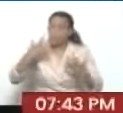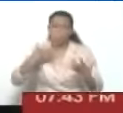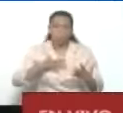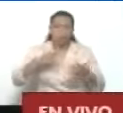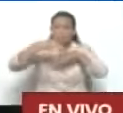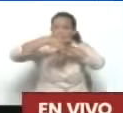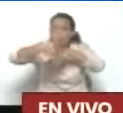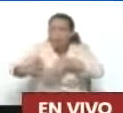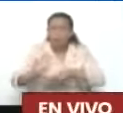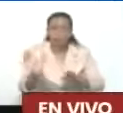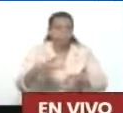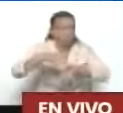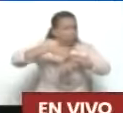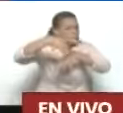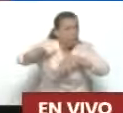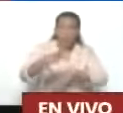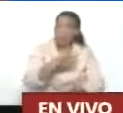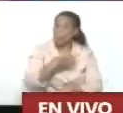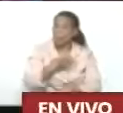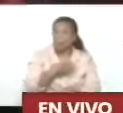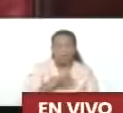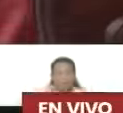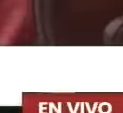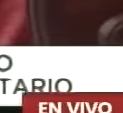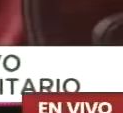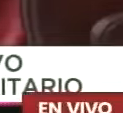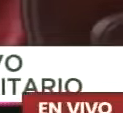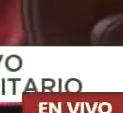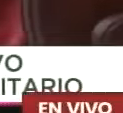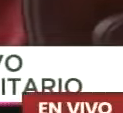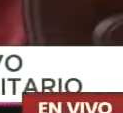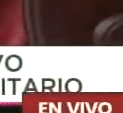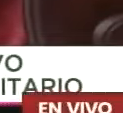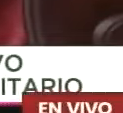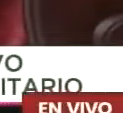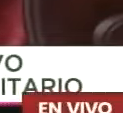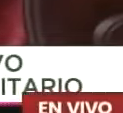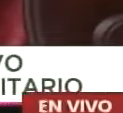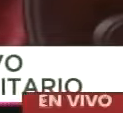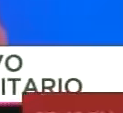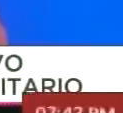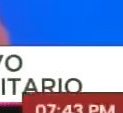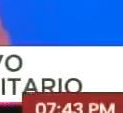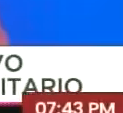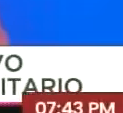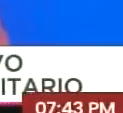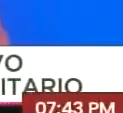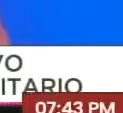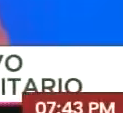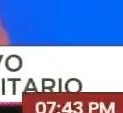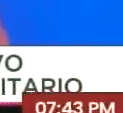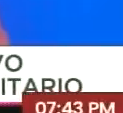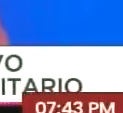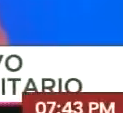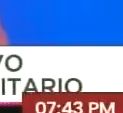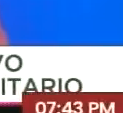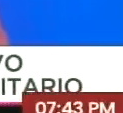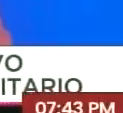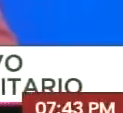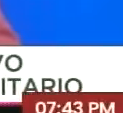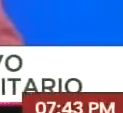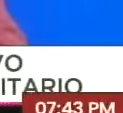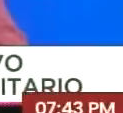abandonar jamás, jamás, bajo ninguna circunstancia, la lucha por el poder político,